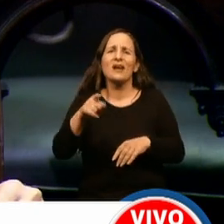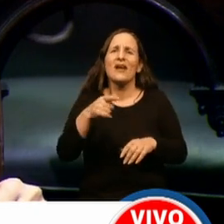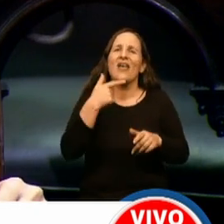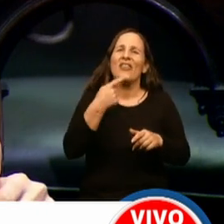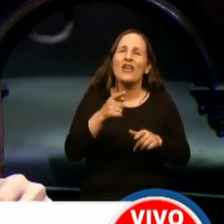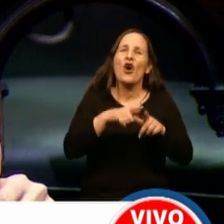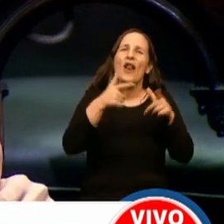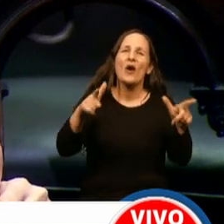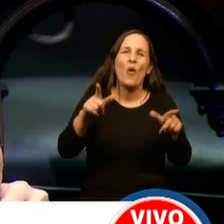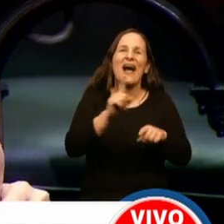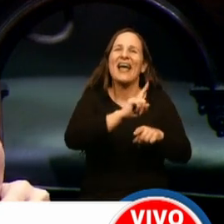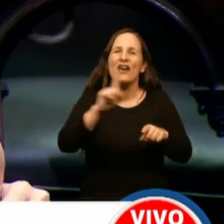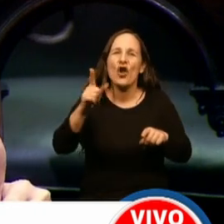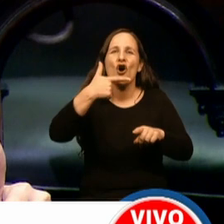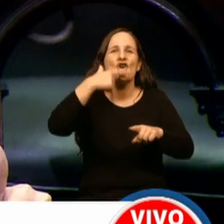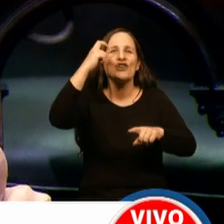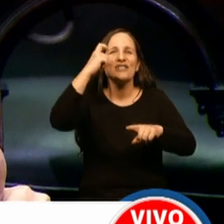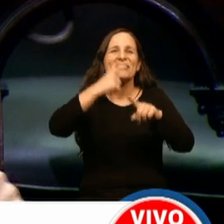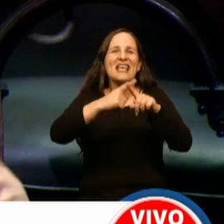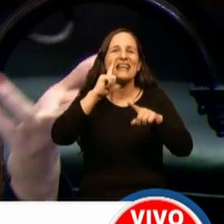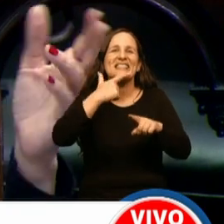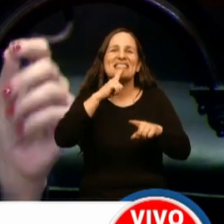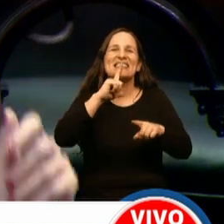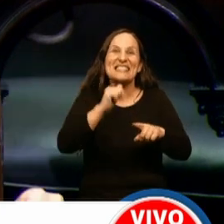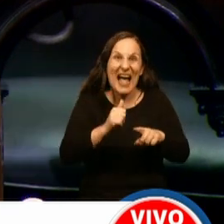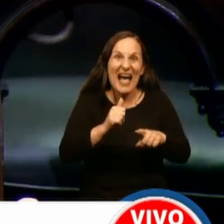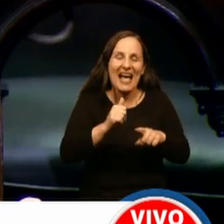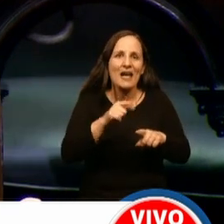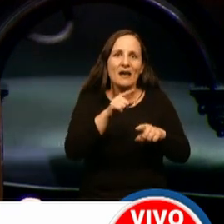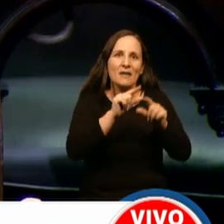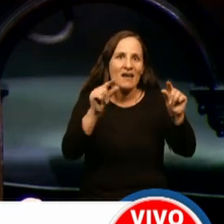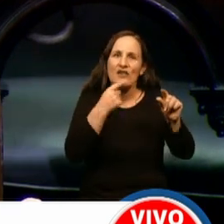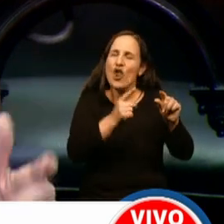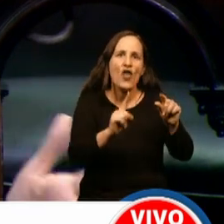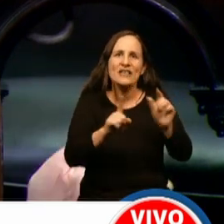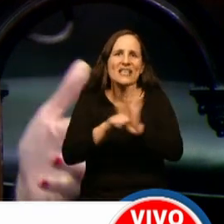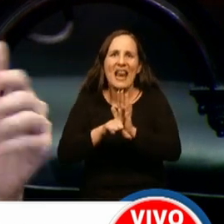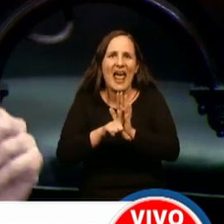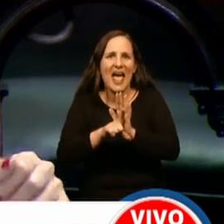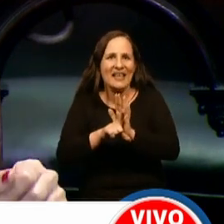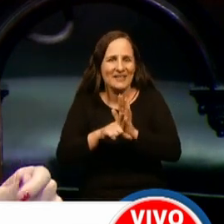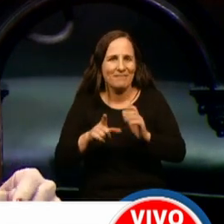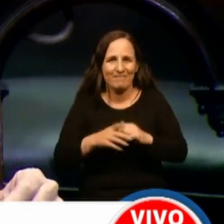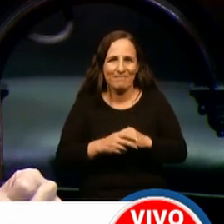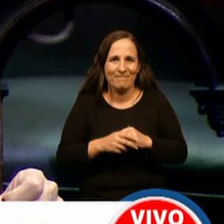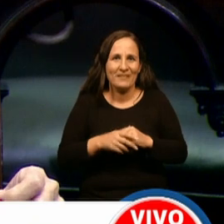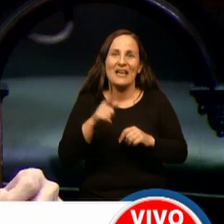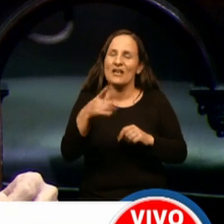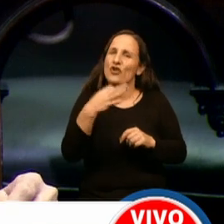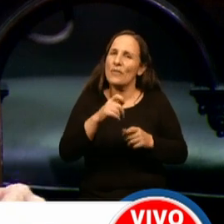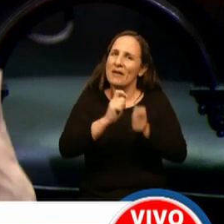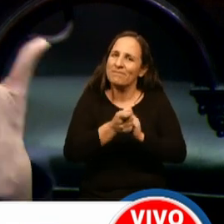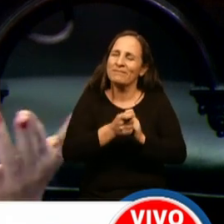porque esta es la palabra correcta es lo que debe decir la ley lamentablemente la ley no habla del lenguaje no sexista es otra de las cosas que había que haber corregido